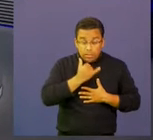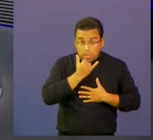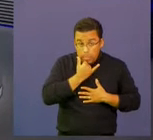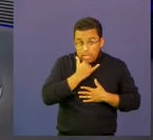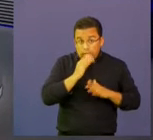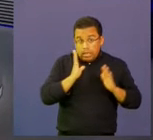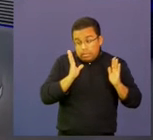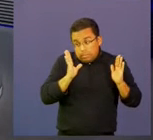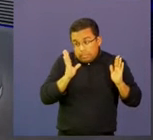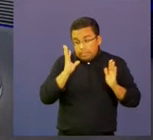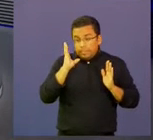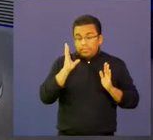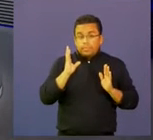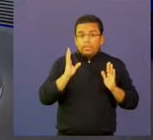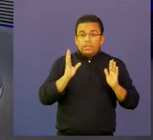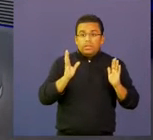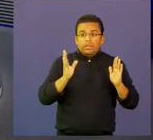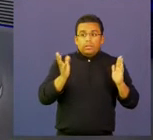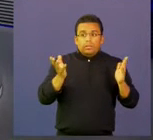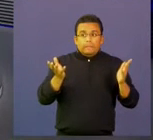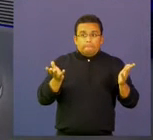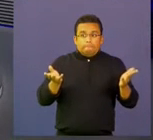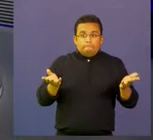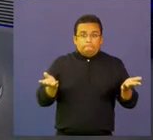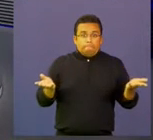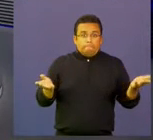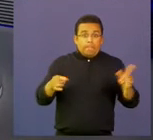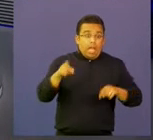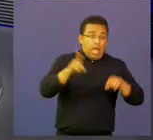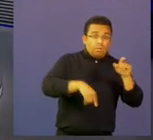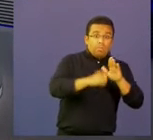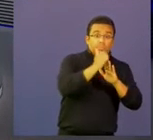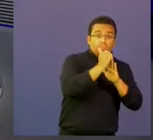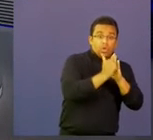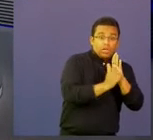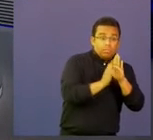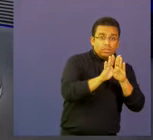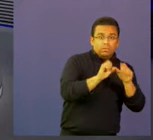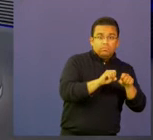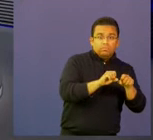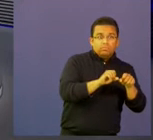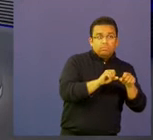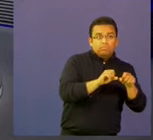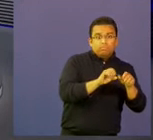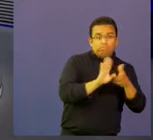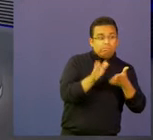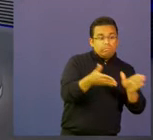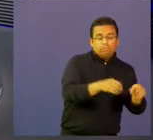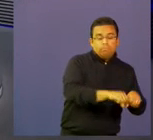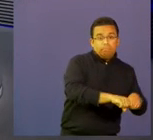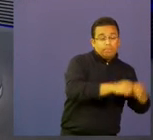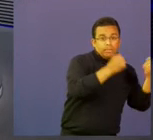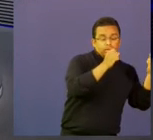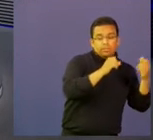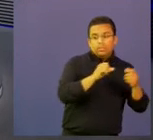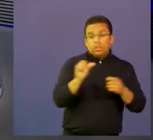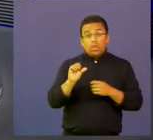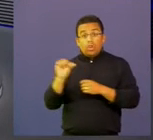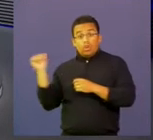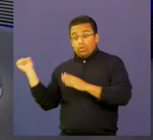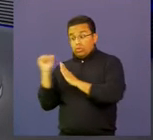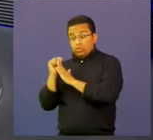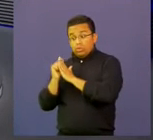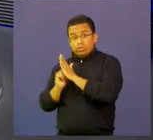Si yo me equivoco, digamos, en el peor de los casos, se quiebran unos programas, algunos desarrolladores de software no pueden